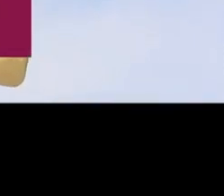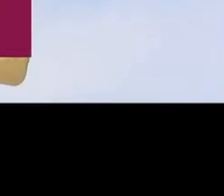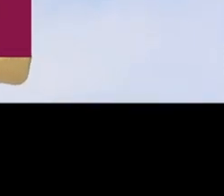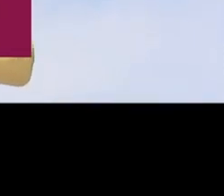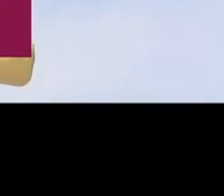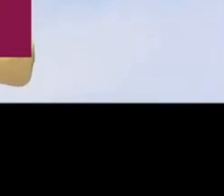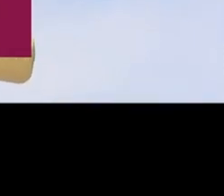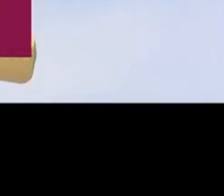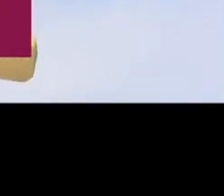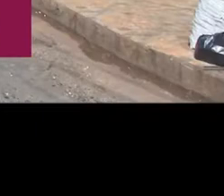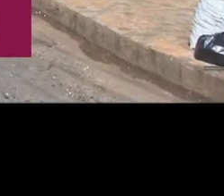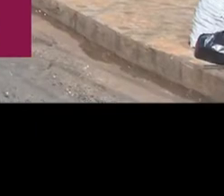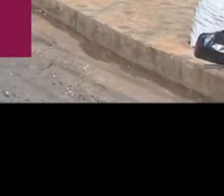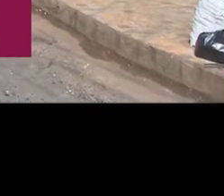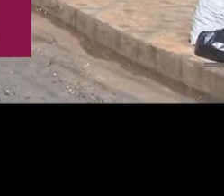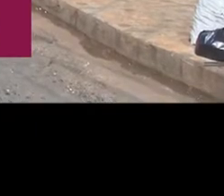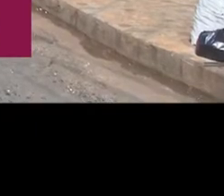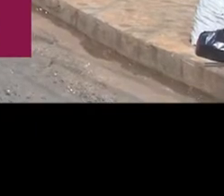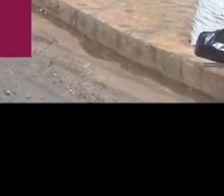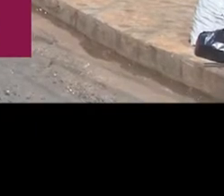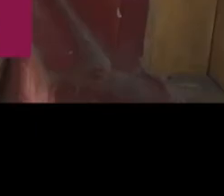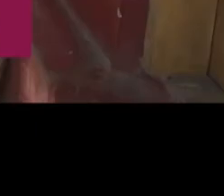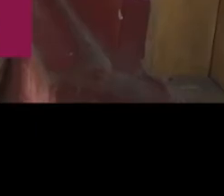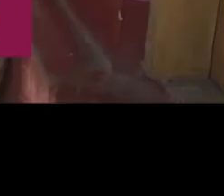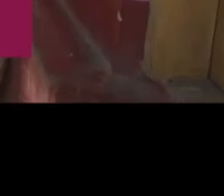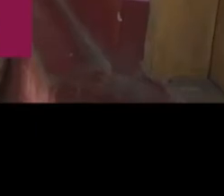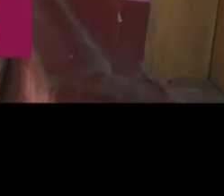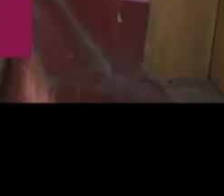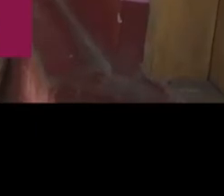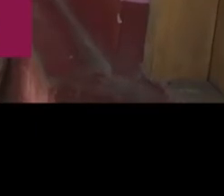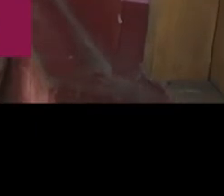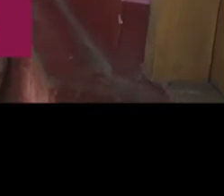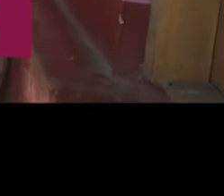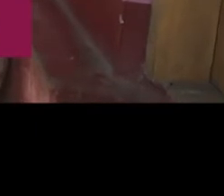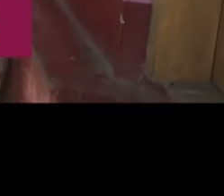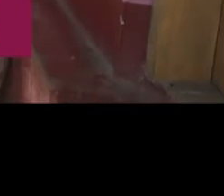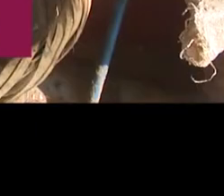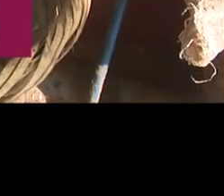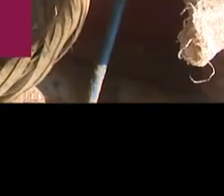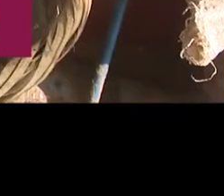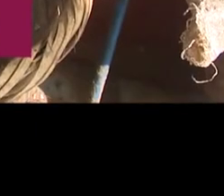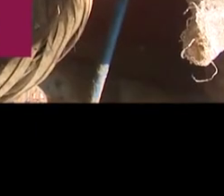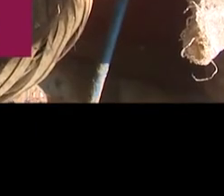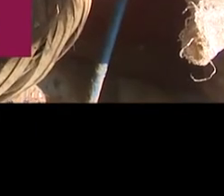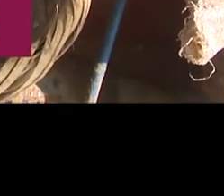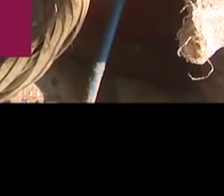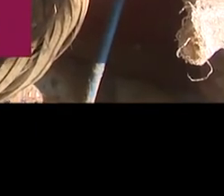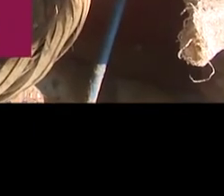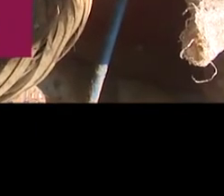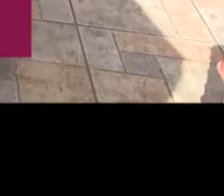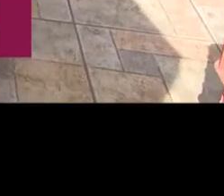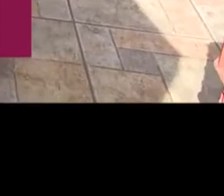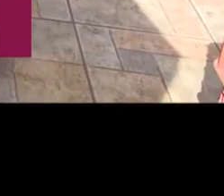y en la selva y en silencio construyen su niño 2